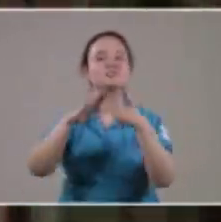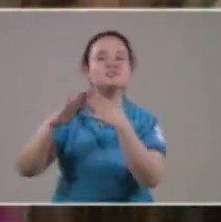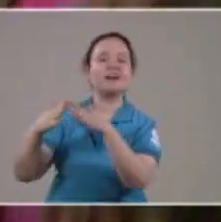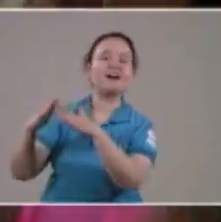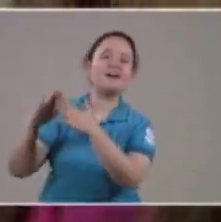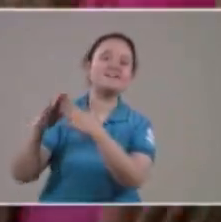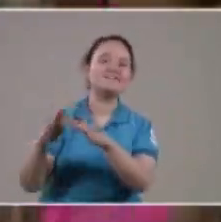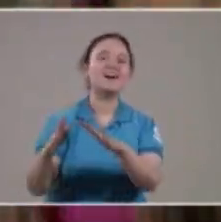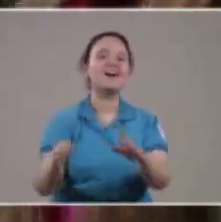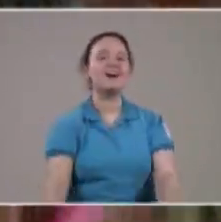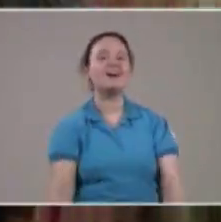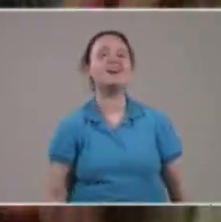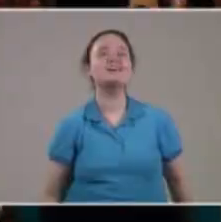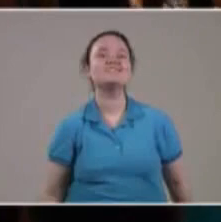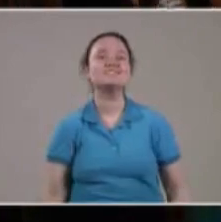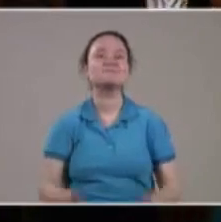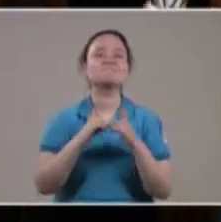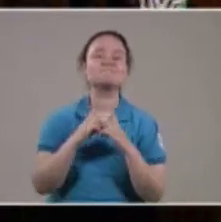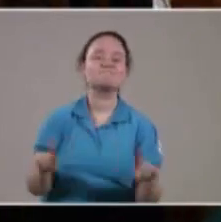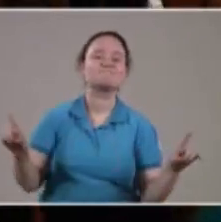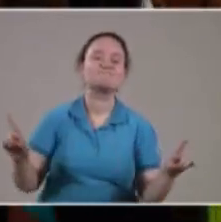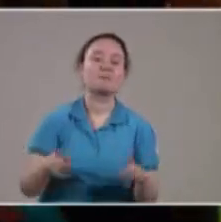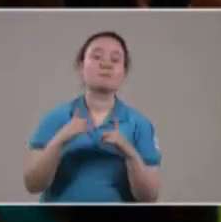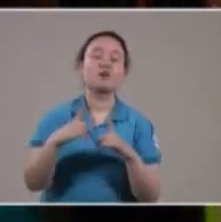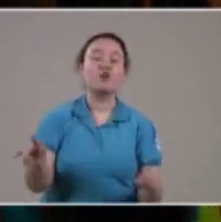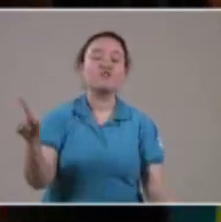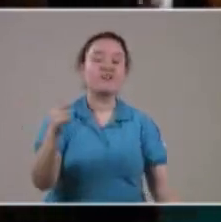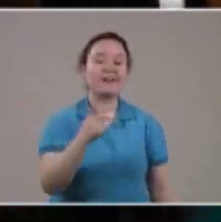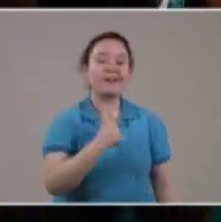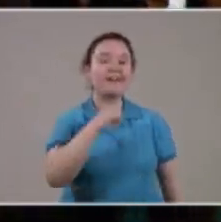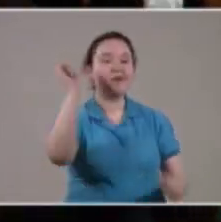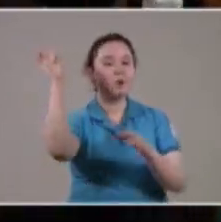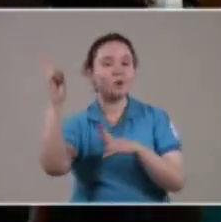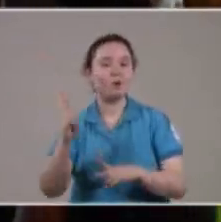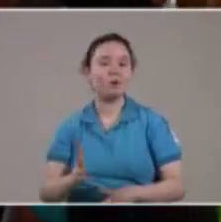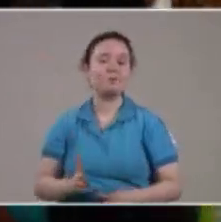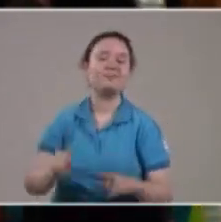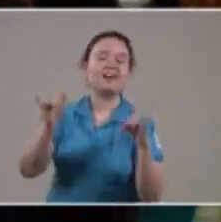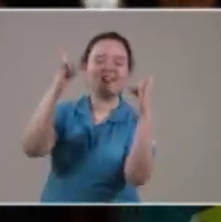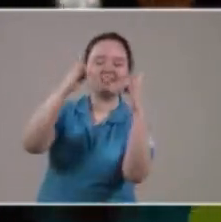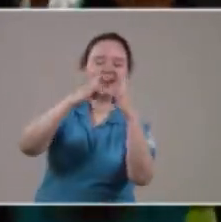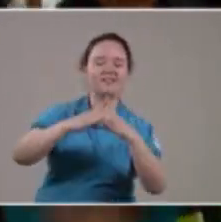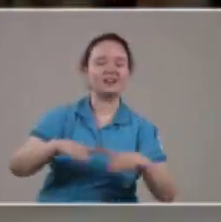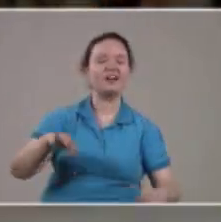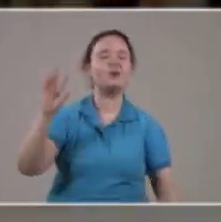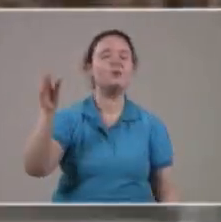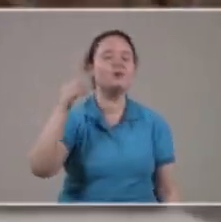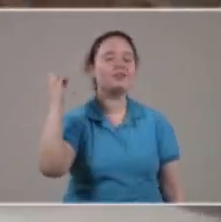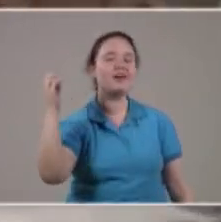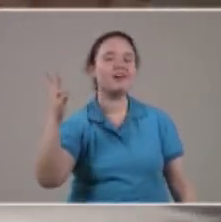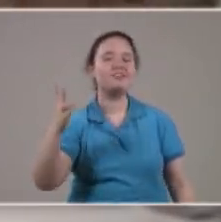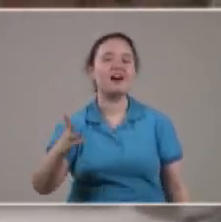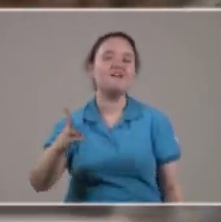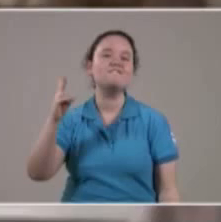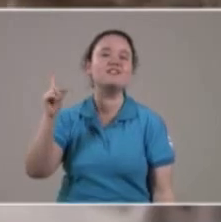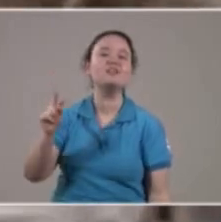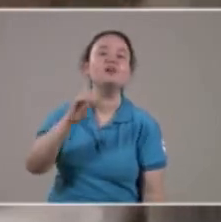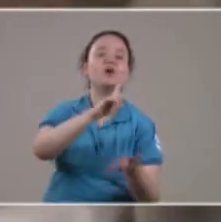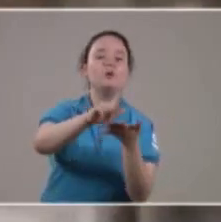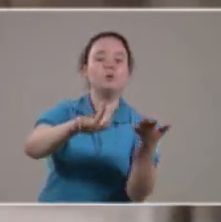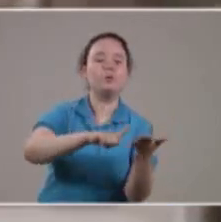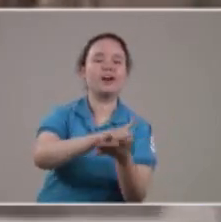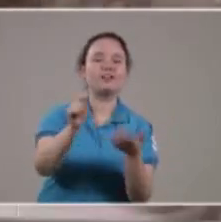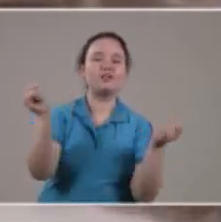llevarla a sus casas. Yo vengo al tabernáculo de